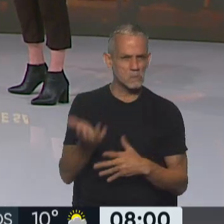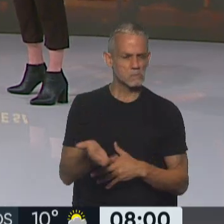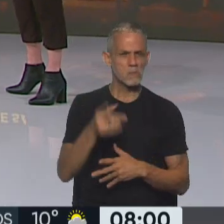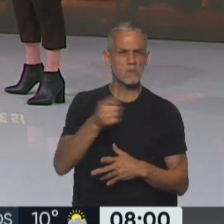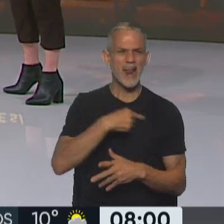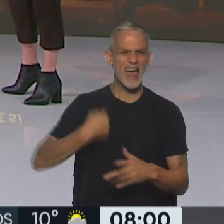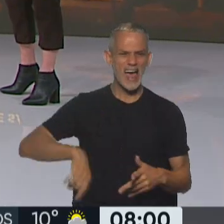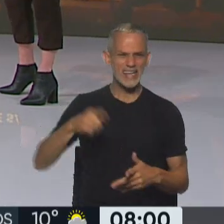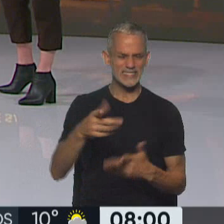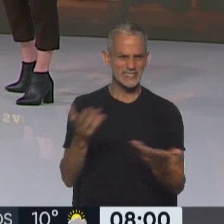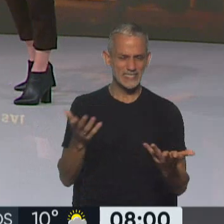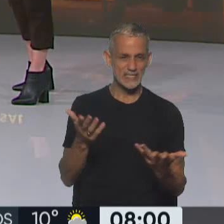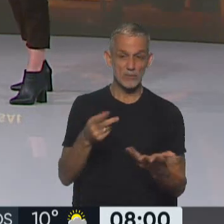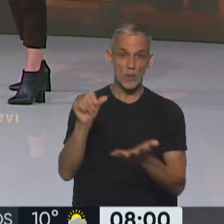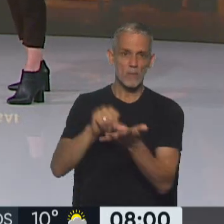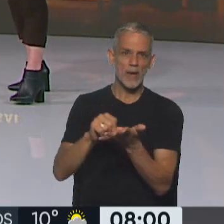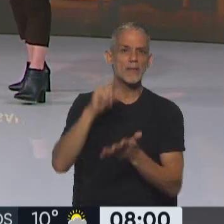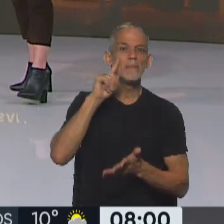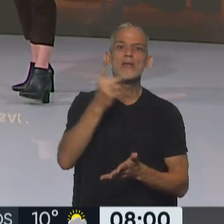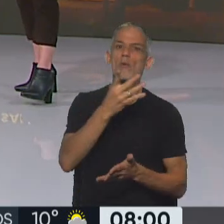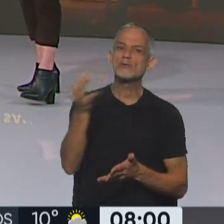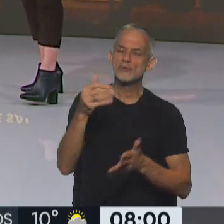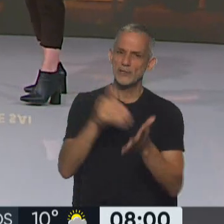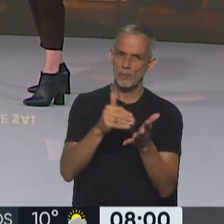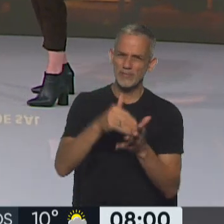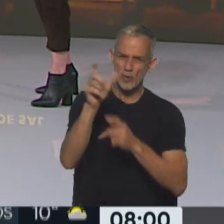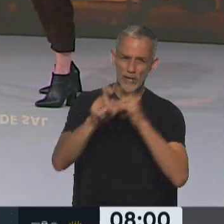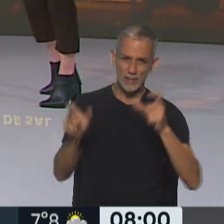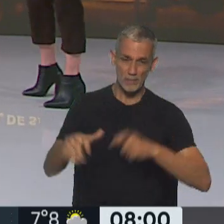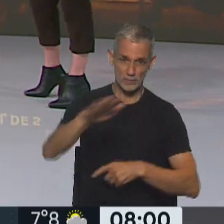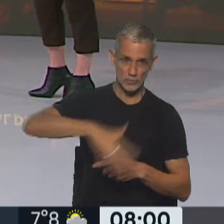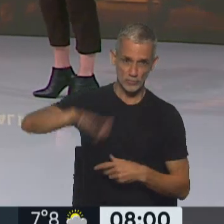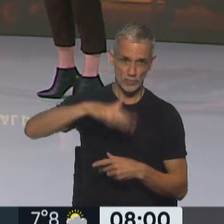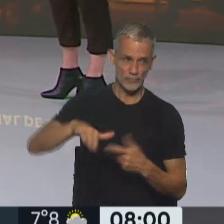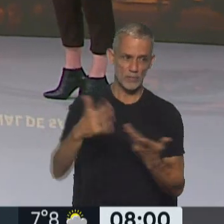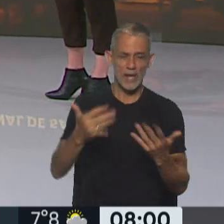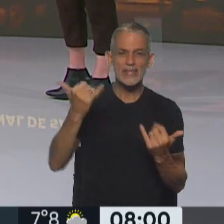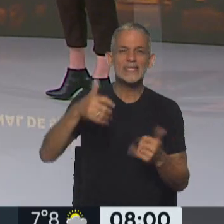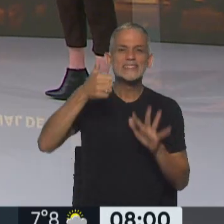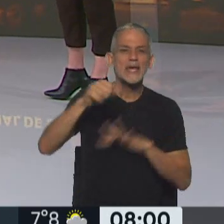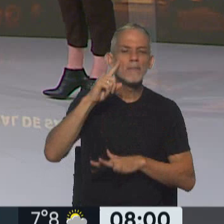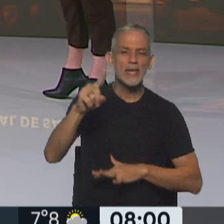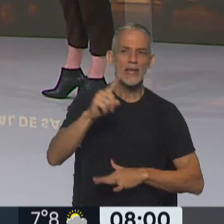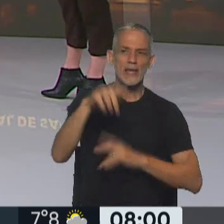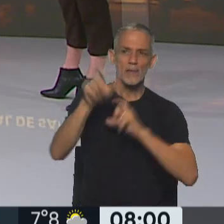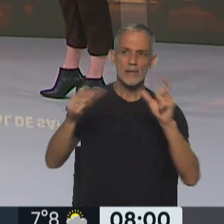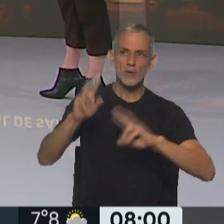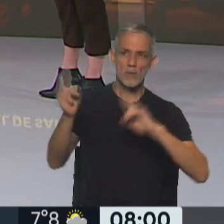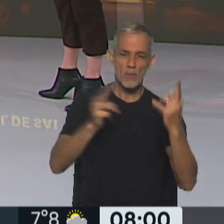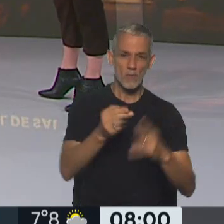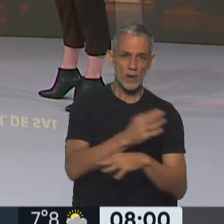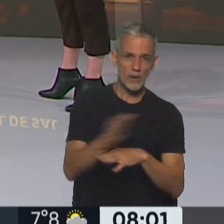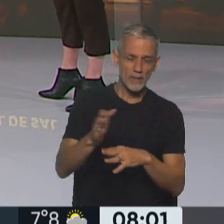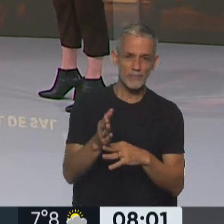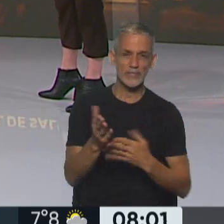China y sobre todo hablamos de un país de 1400 millones de habitantes que tuvo poco menos de 6.000 muertes que es un número bajo para poder